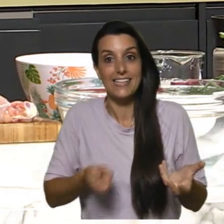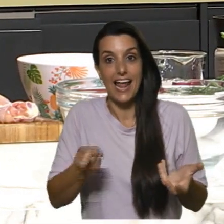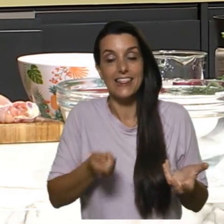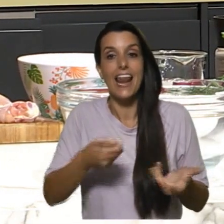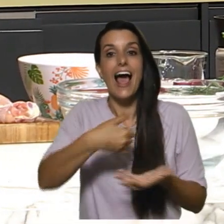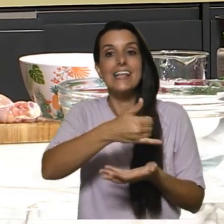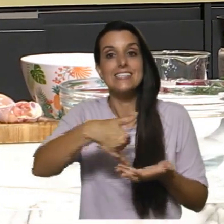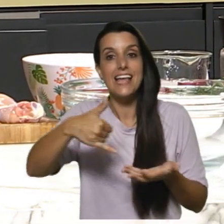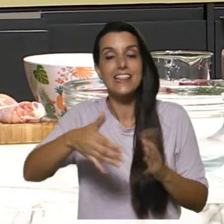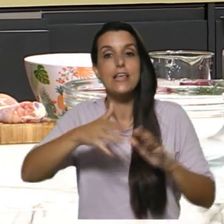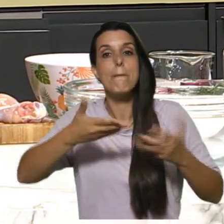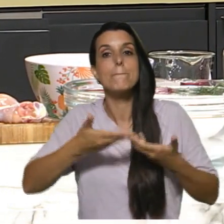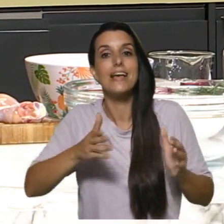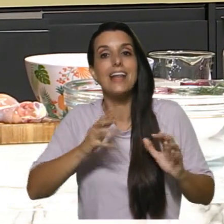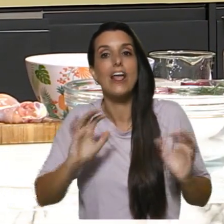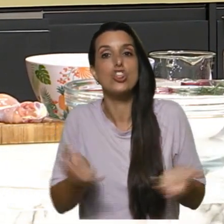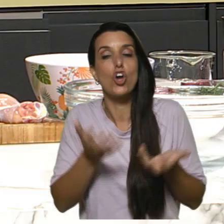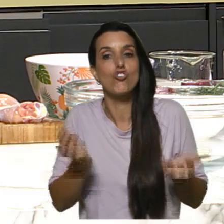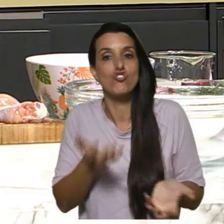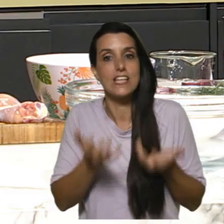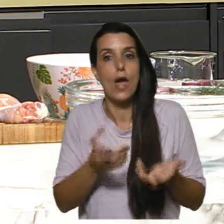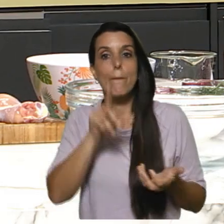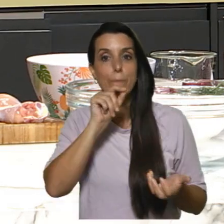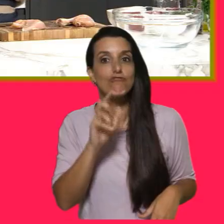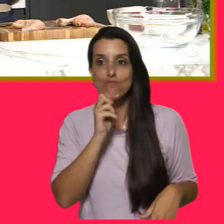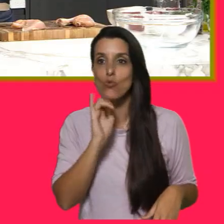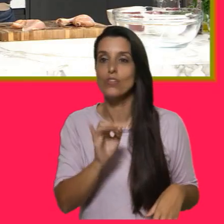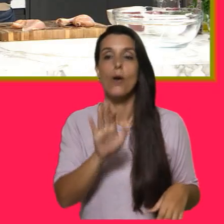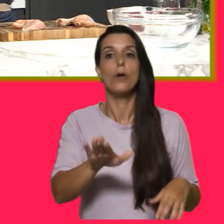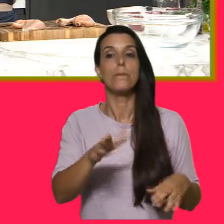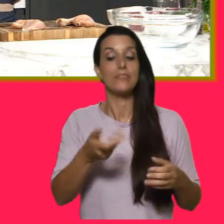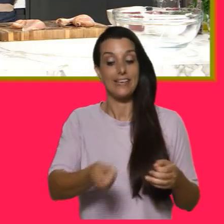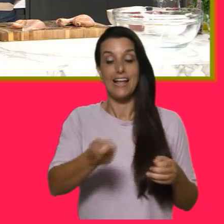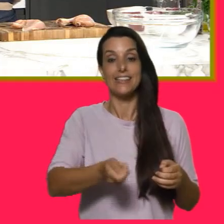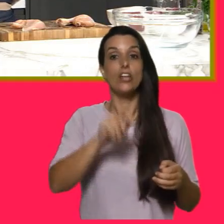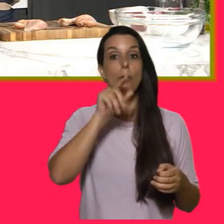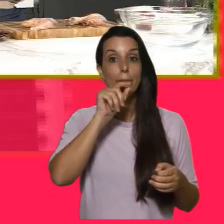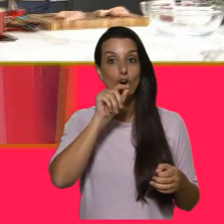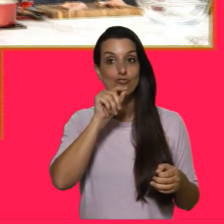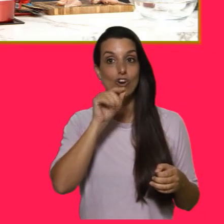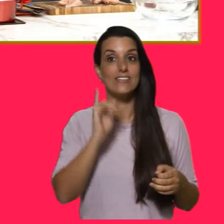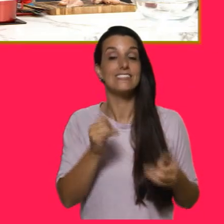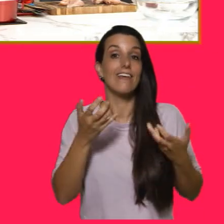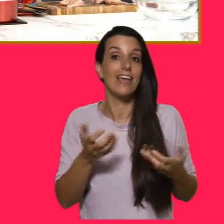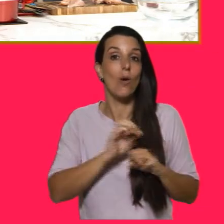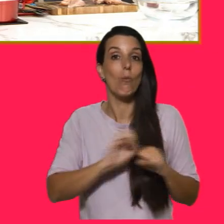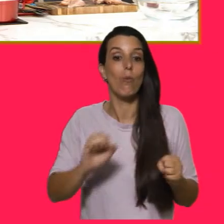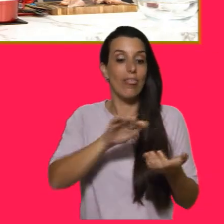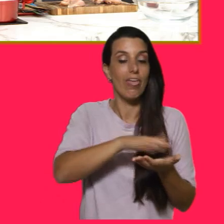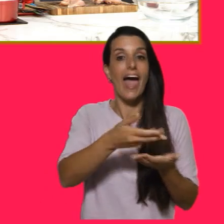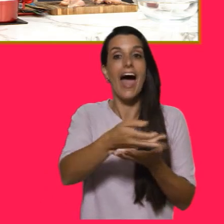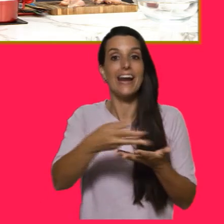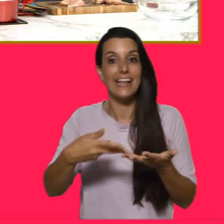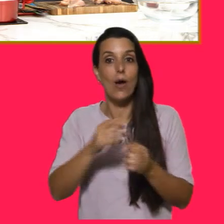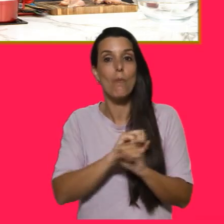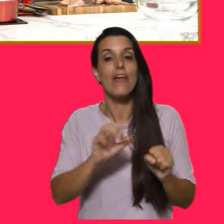de aceite y voy a empezar a dorar los trocitos de pollo que yo tengo. Perfecto. ¿Sí? Estoy salteando acá los mulitos de pollo. Si querés, los puedes pasar por harina